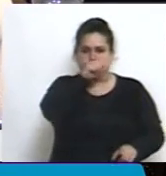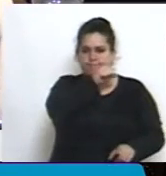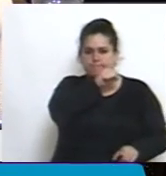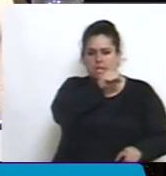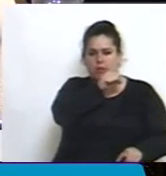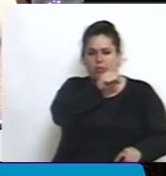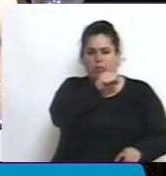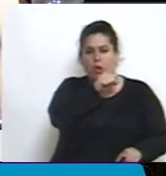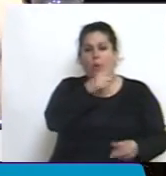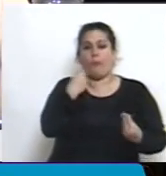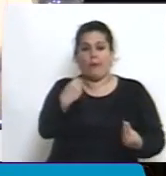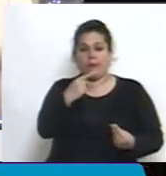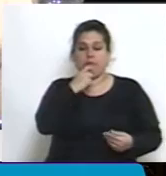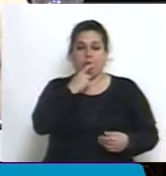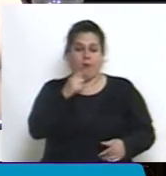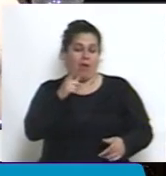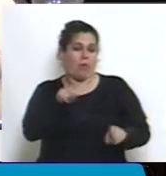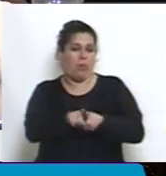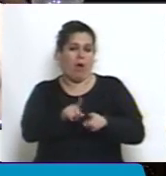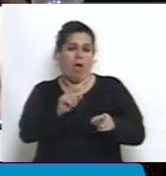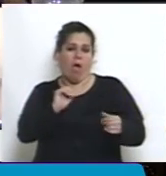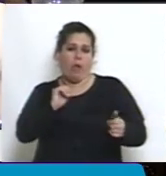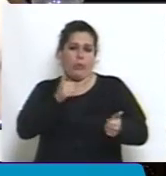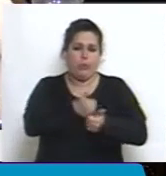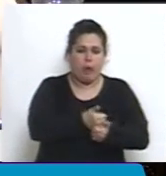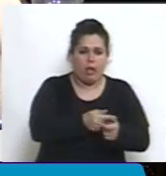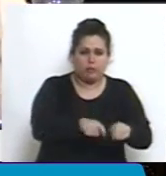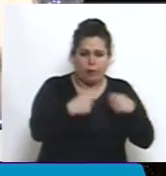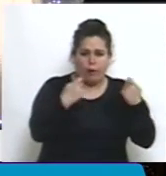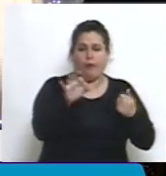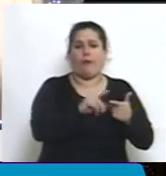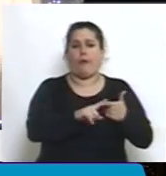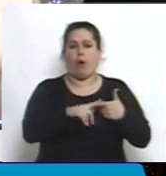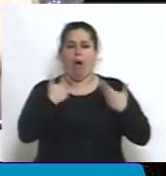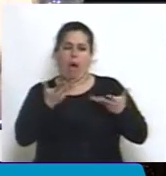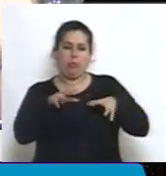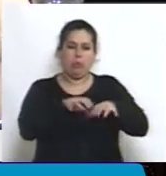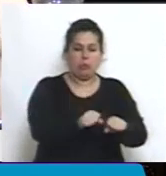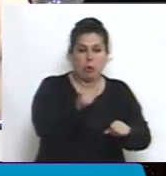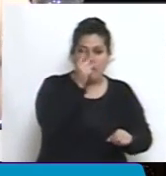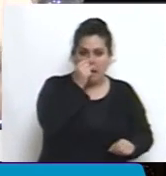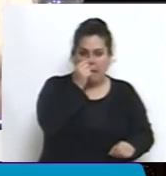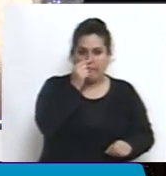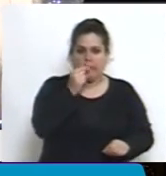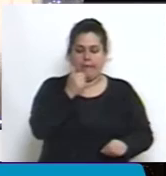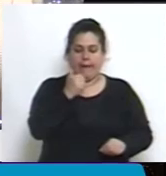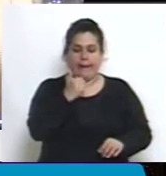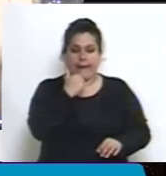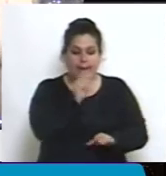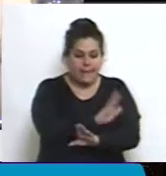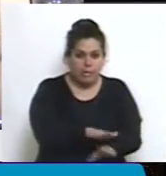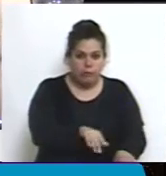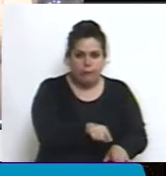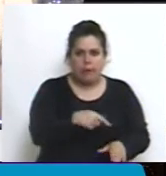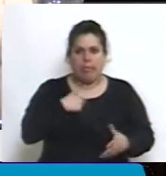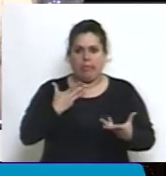porque si la violación, si el abuso es de un padre, el miedo que tiene ese niño a